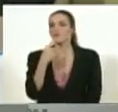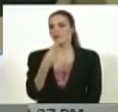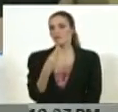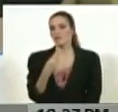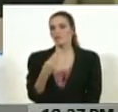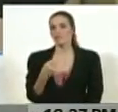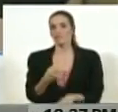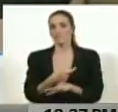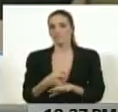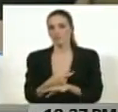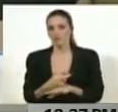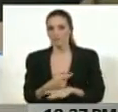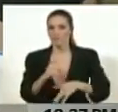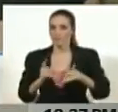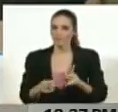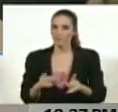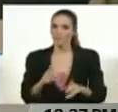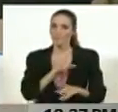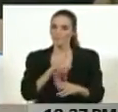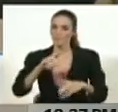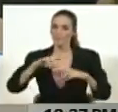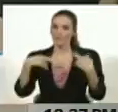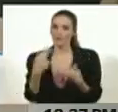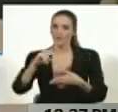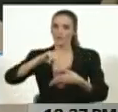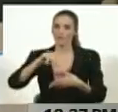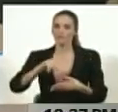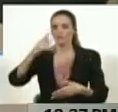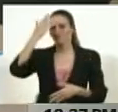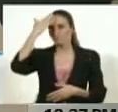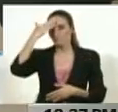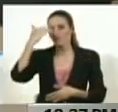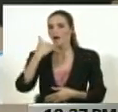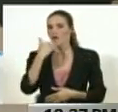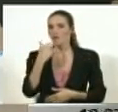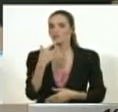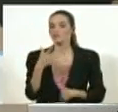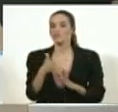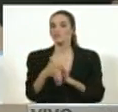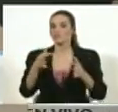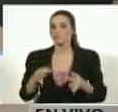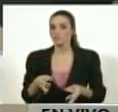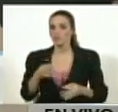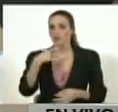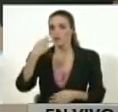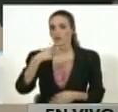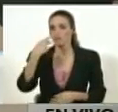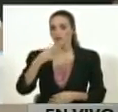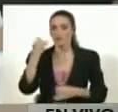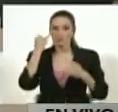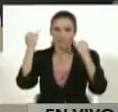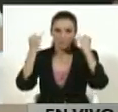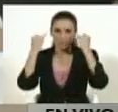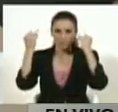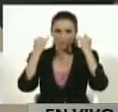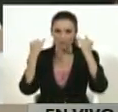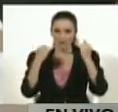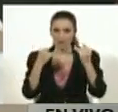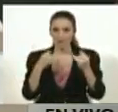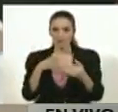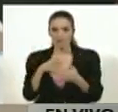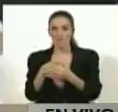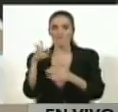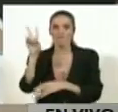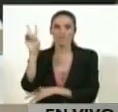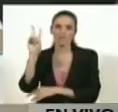grupo de gobiernos de nuestra región que como ustedes bien saben marcado por su posición política e ideológica agreden a